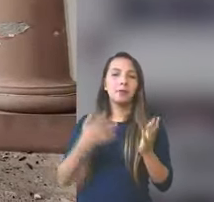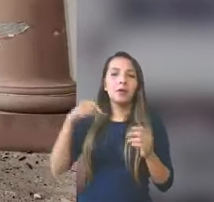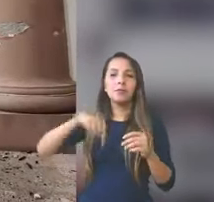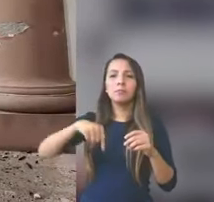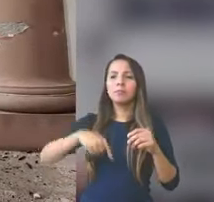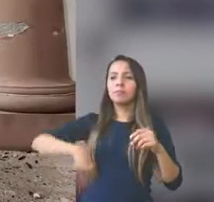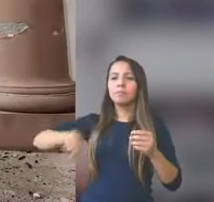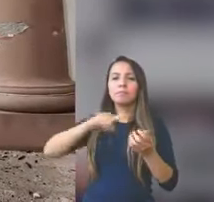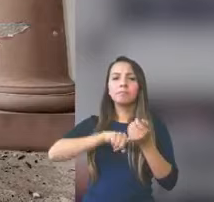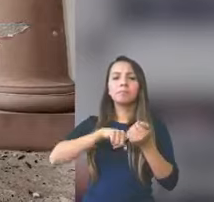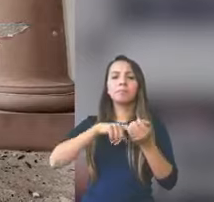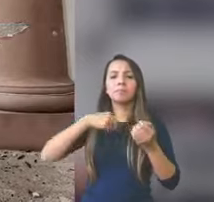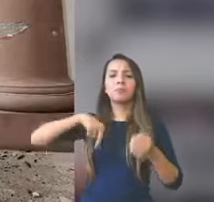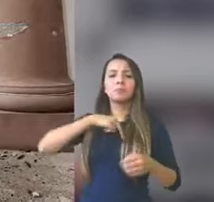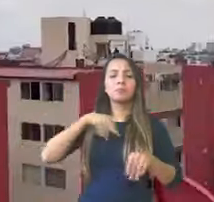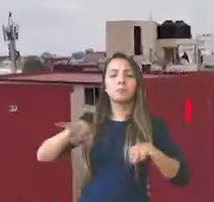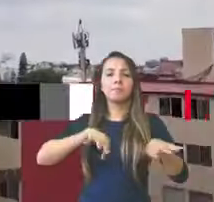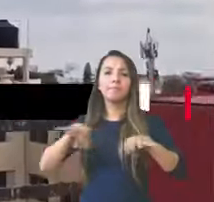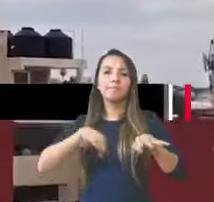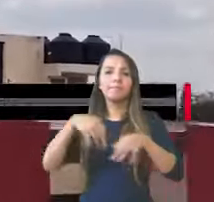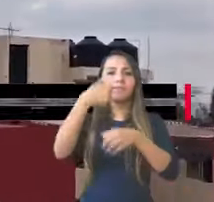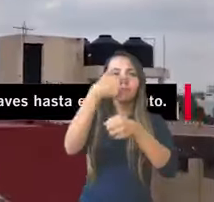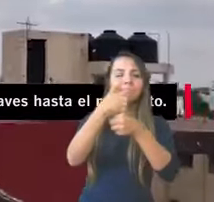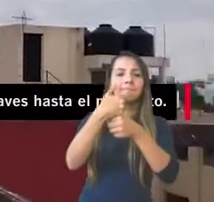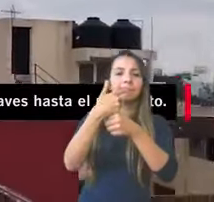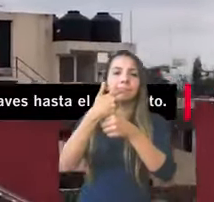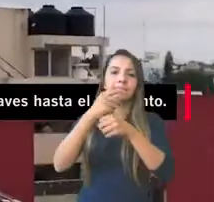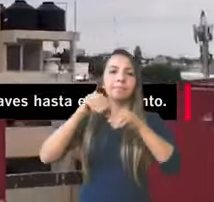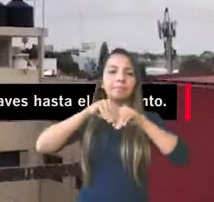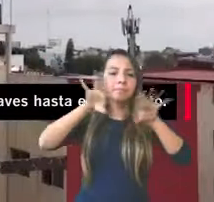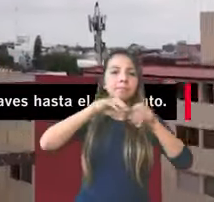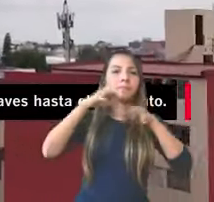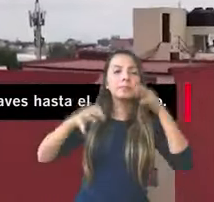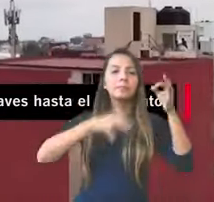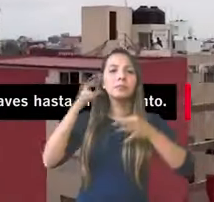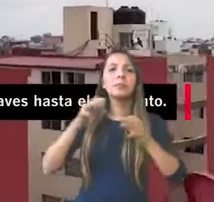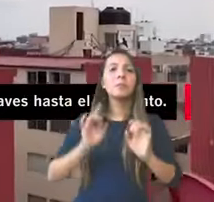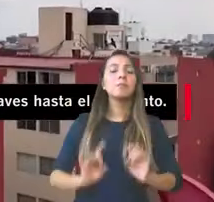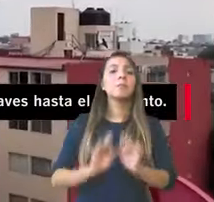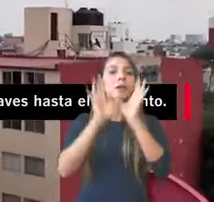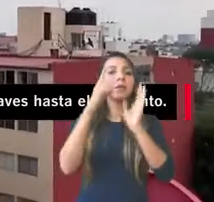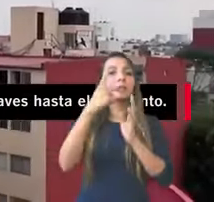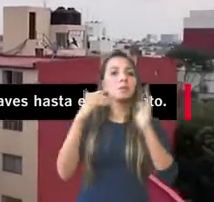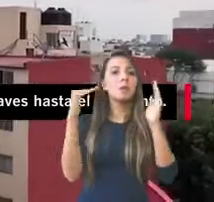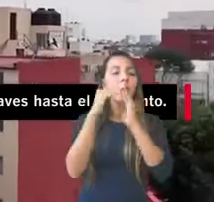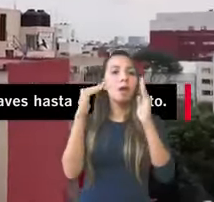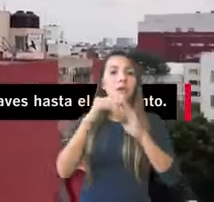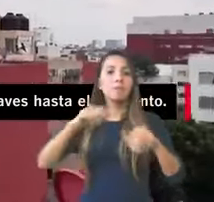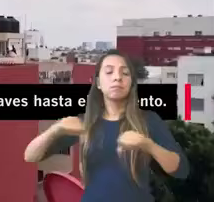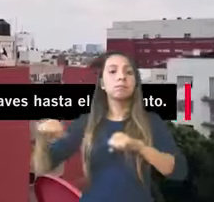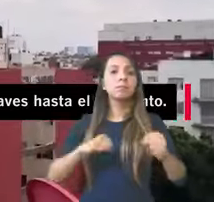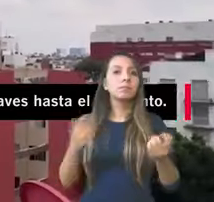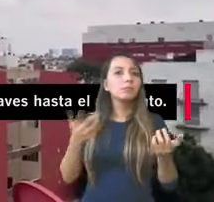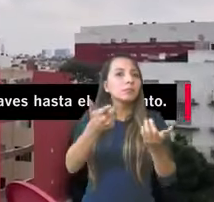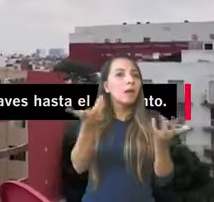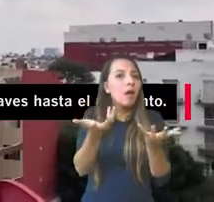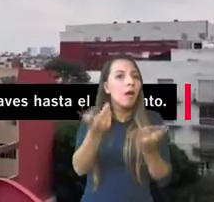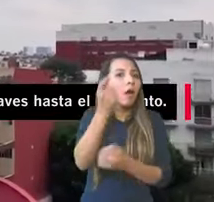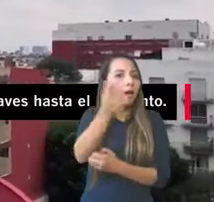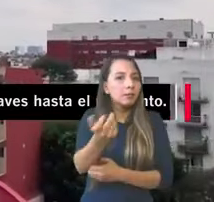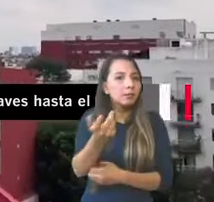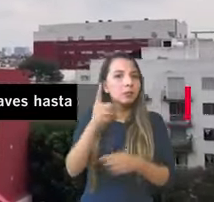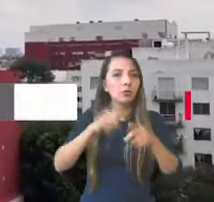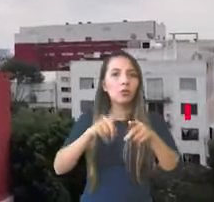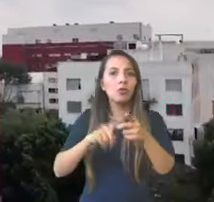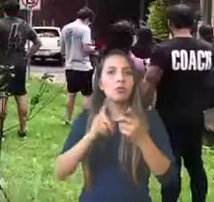en la casa, si se llega a presentar un sismo, ocurre algo, ¿qué vamos a hacer? ¿Dónde nos vamos a reunir? ¿Con quién vamos a acudir?